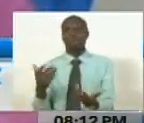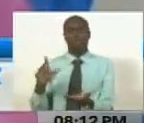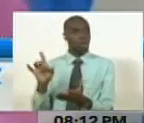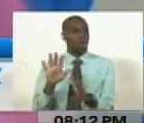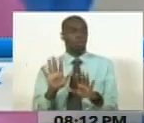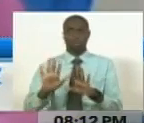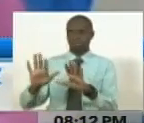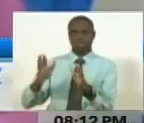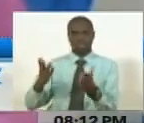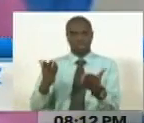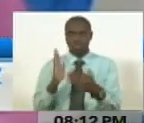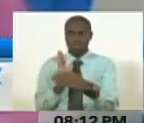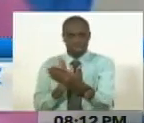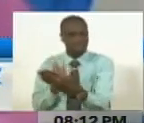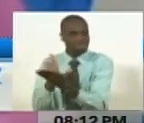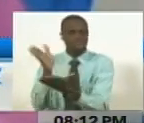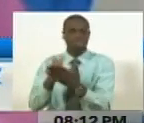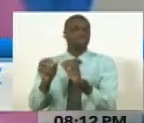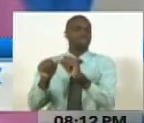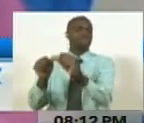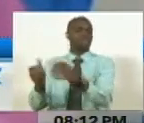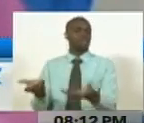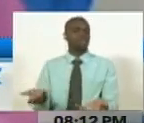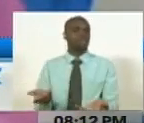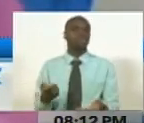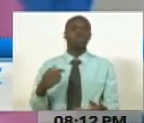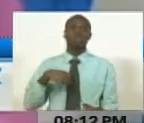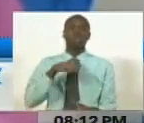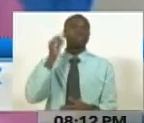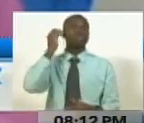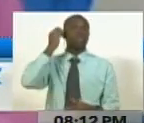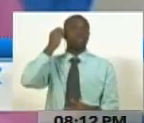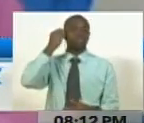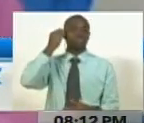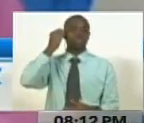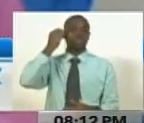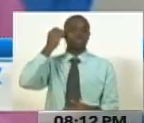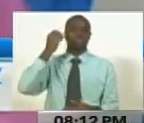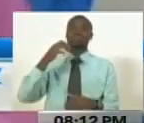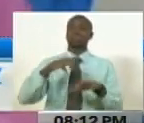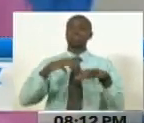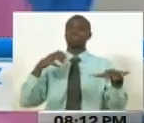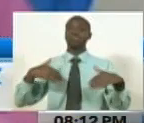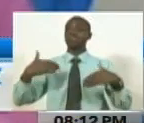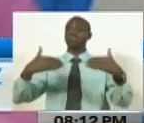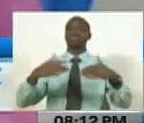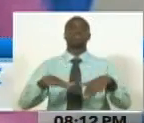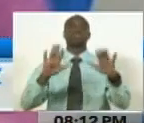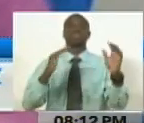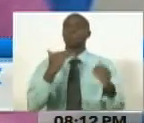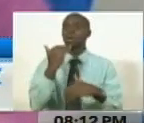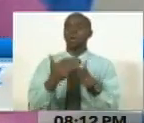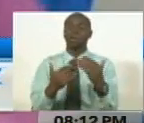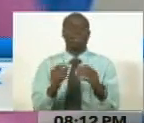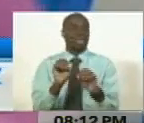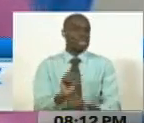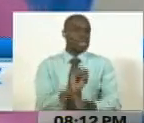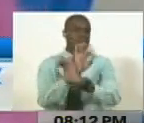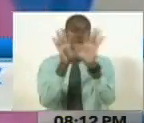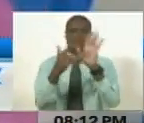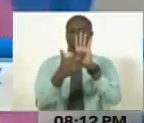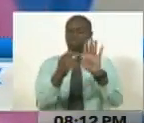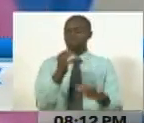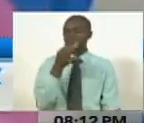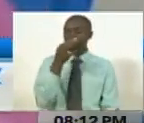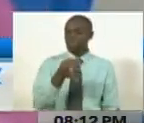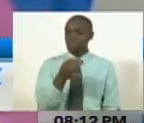modelo donde acceden las grandes mayorías, eso les molesta. Nosotros, que quede muy claro,